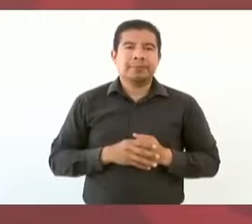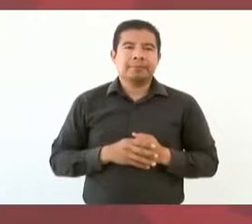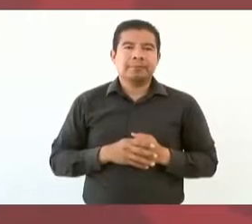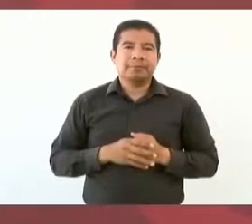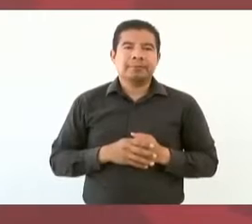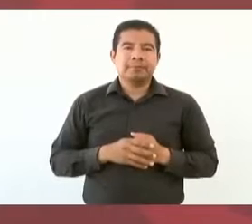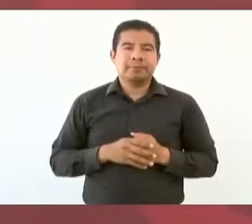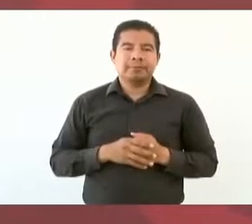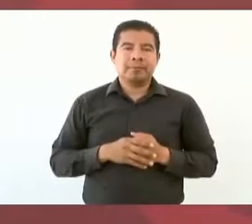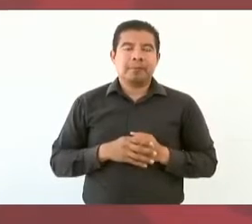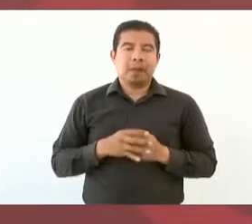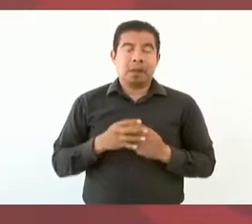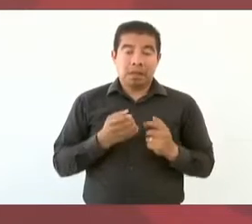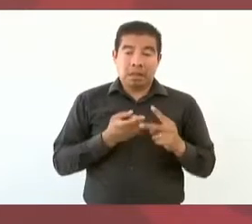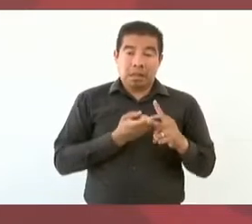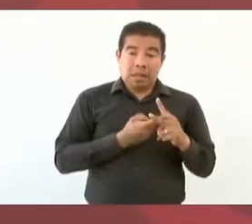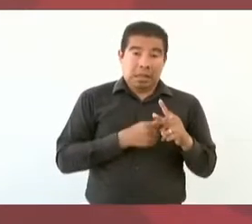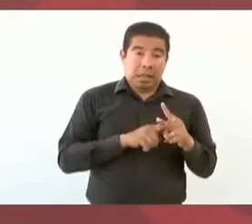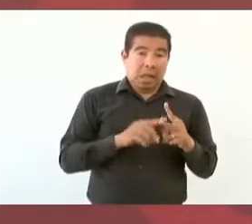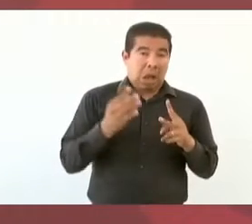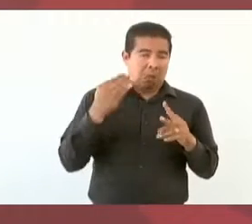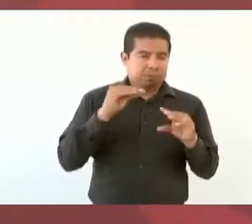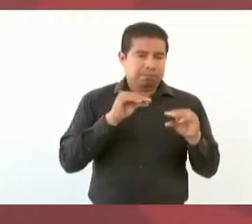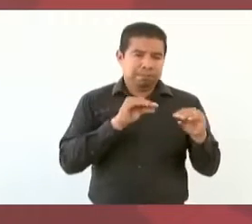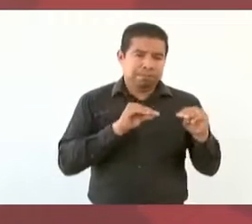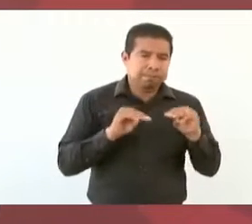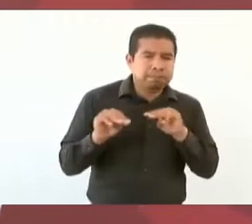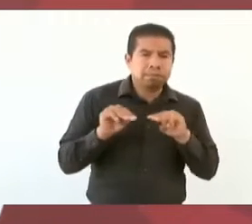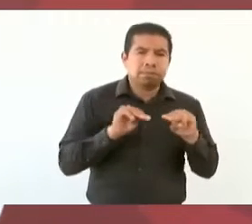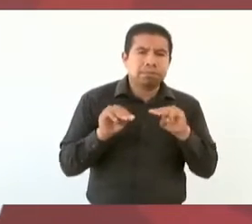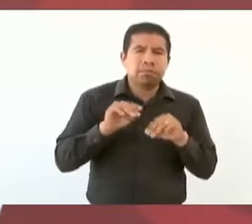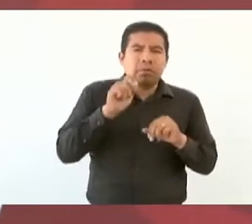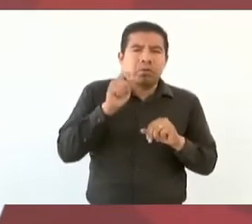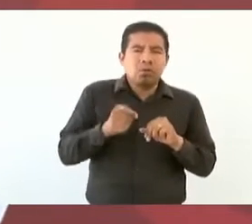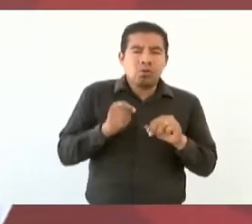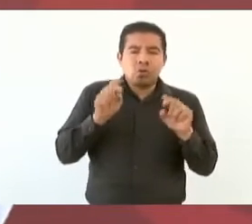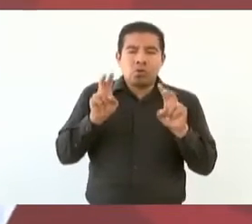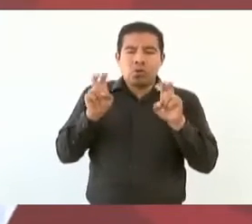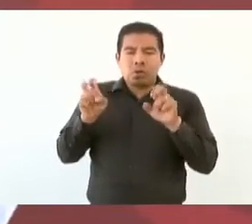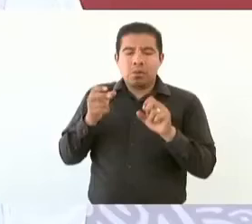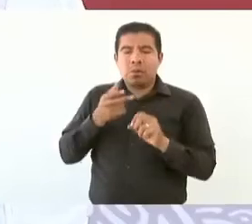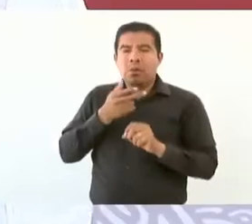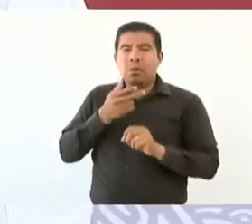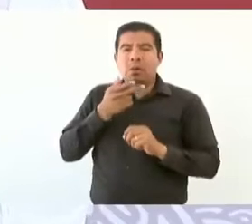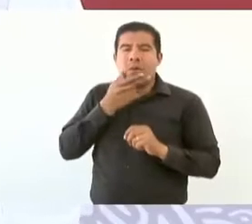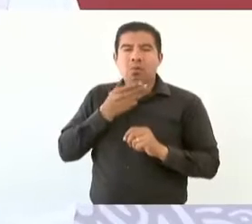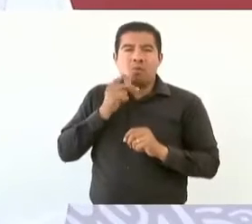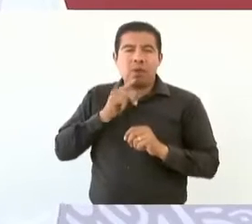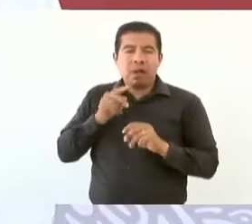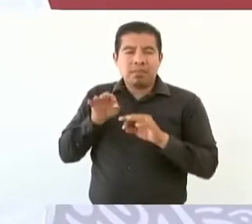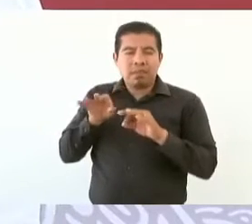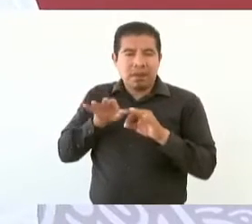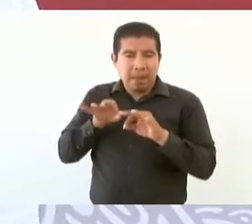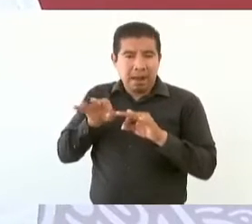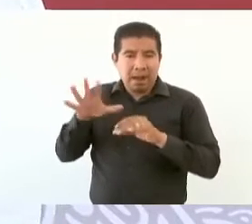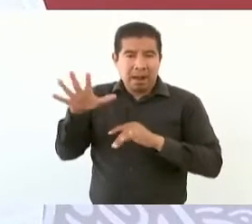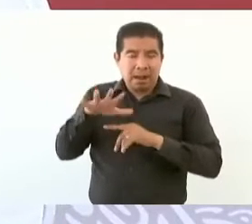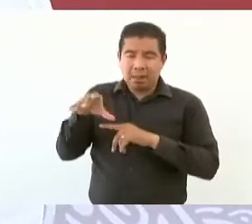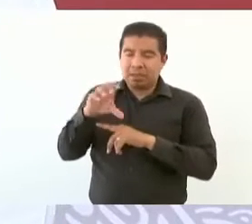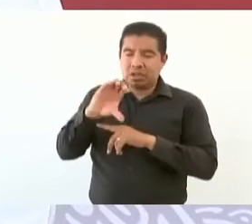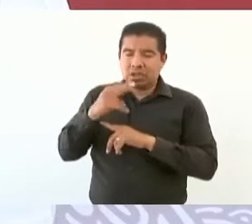se originó un movimiento de trabajadores en Chicago, Estados